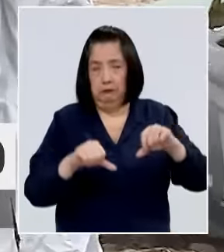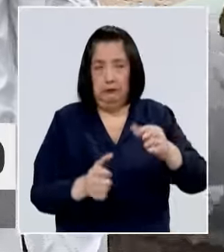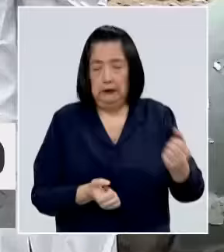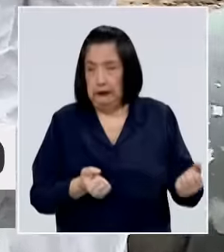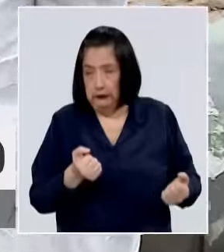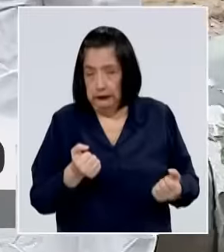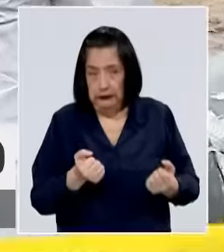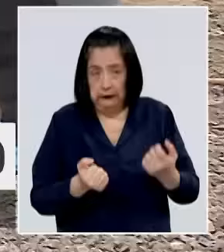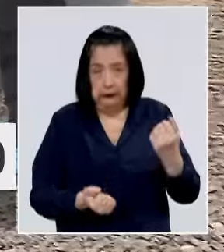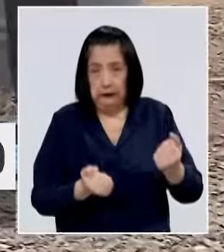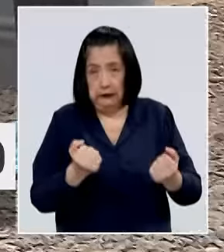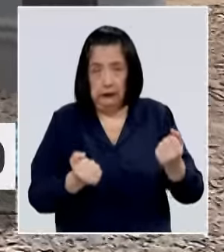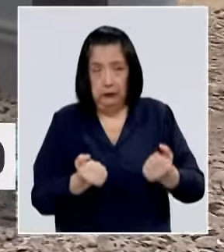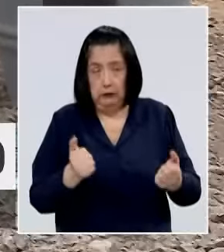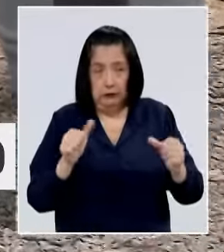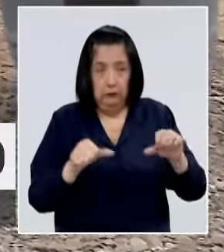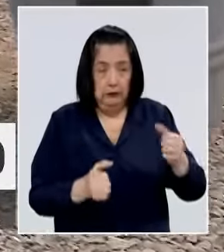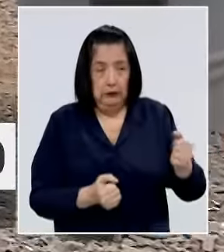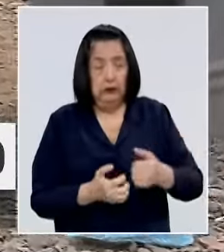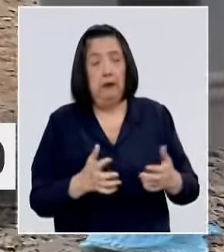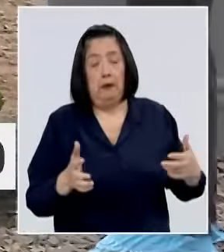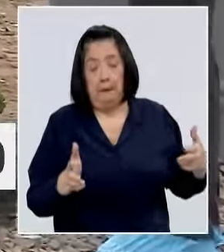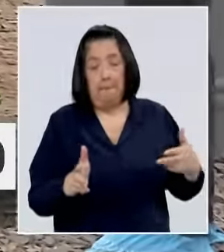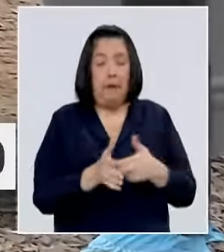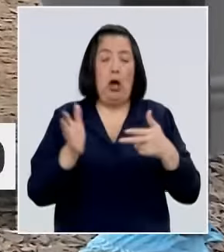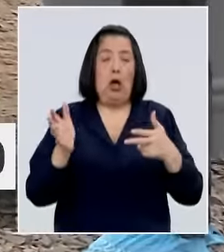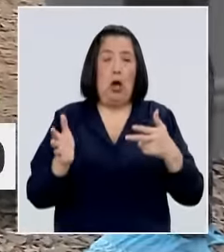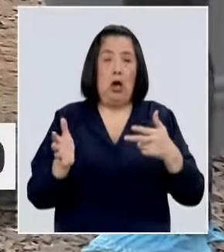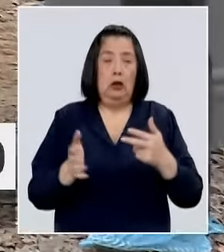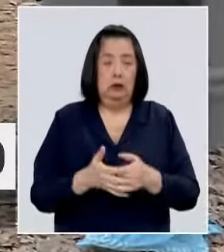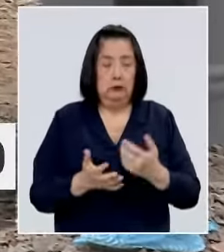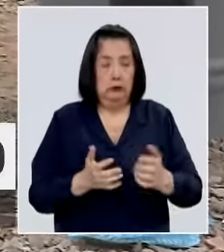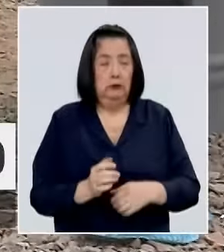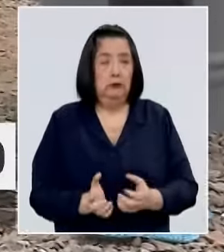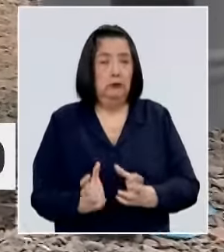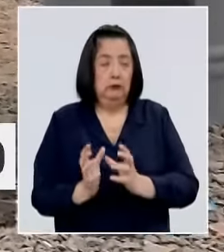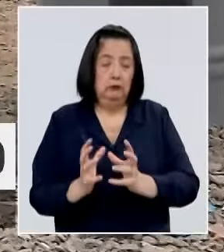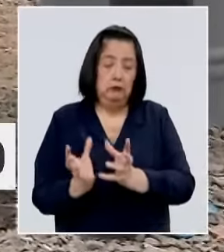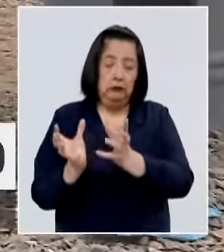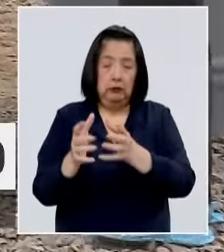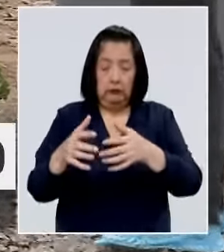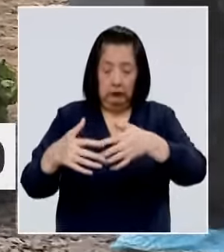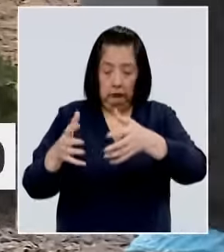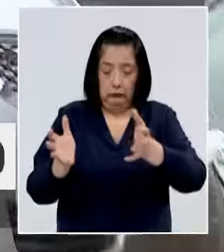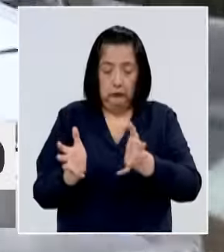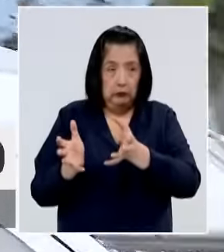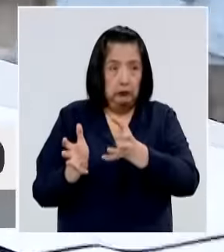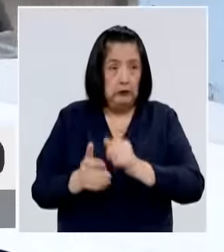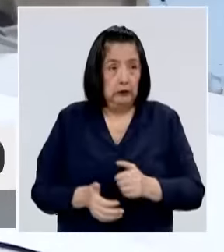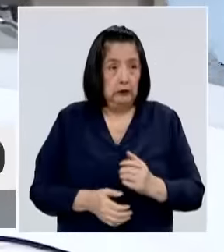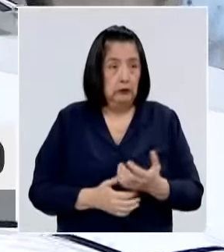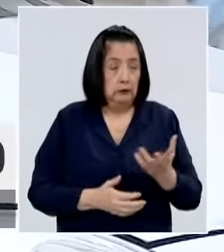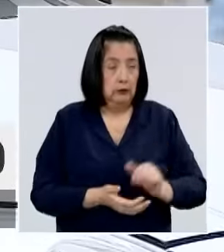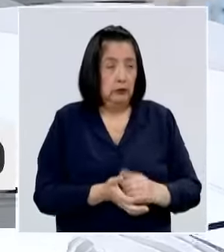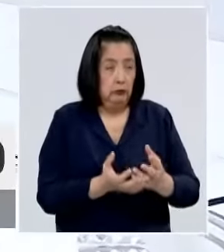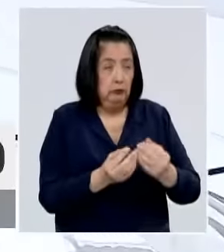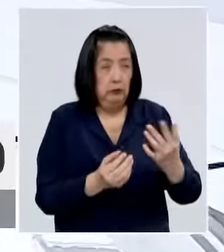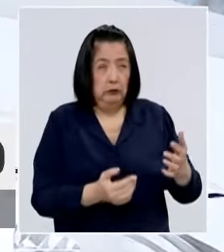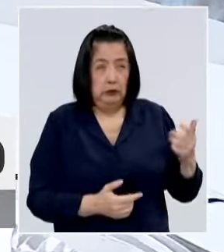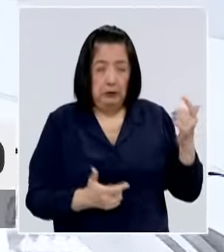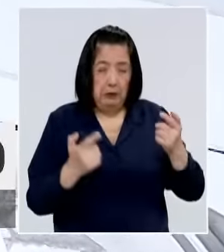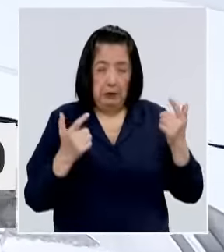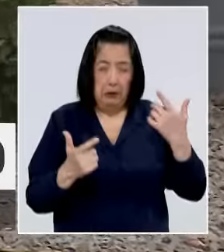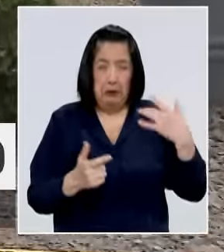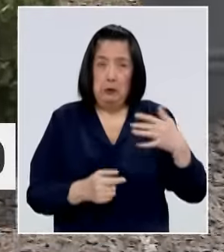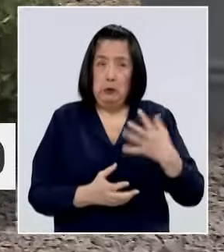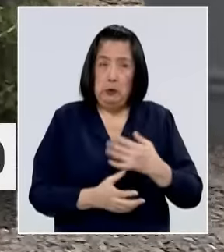del delincuente que conducía el auto provocó que chocara contra una maceta en la cuadra se de la avenida costanera la cantidad de balas fue